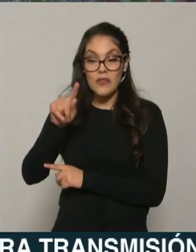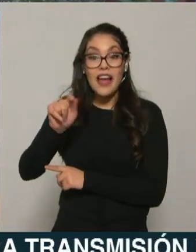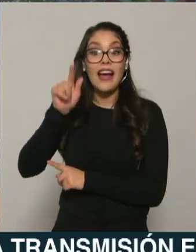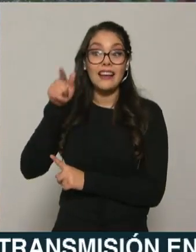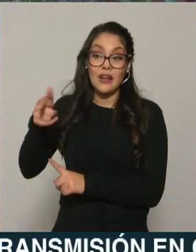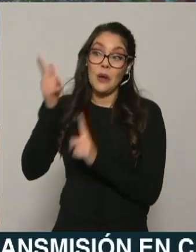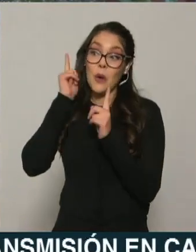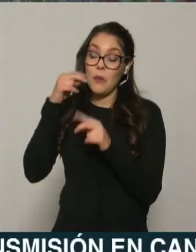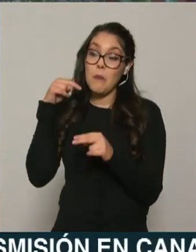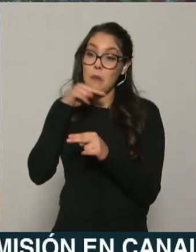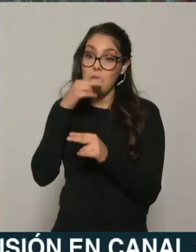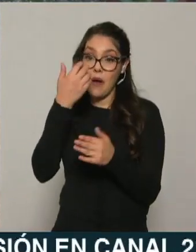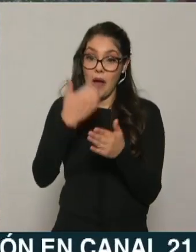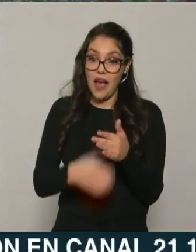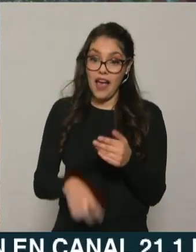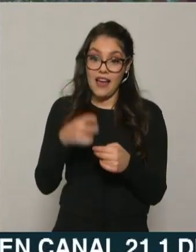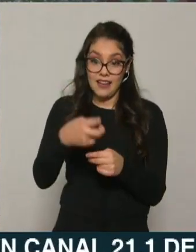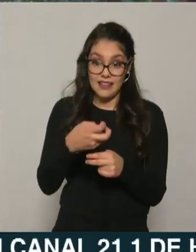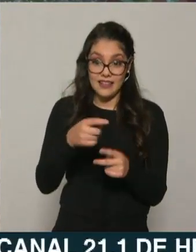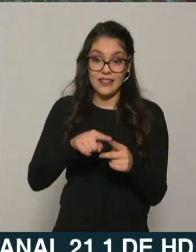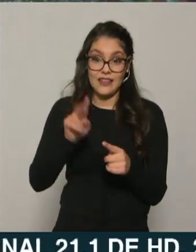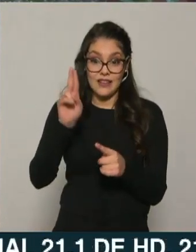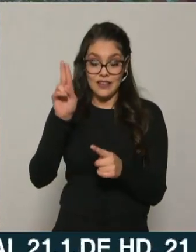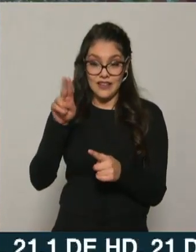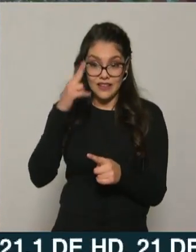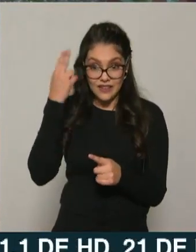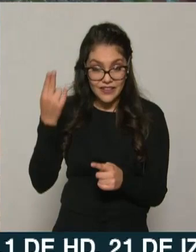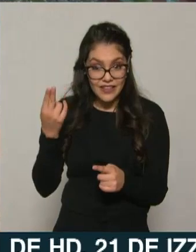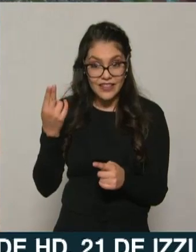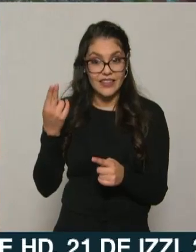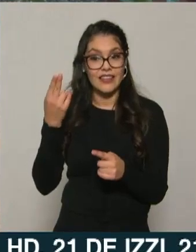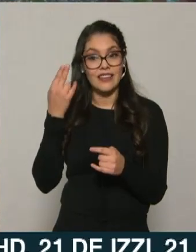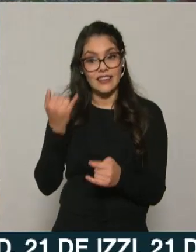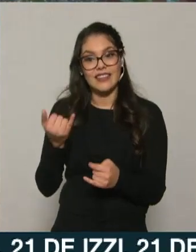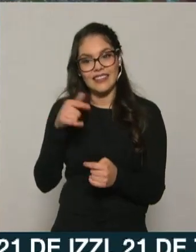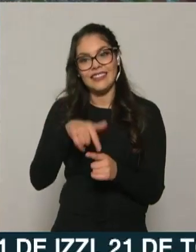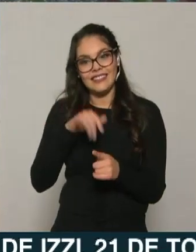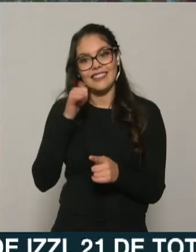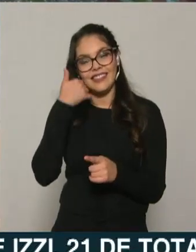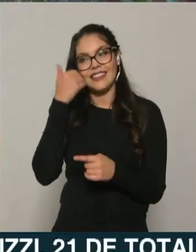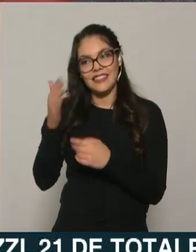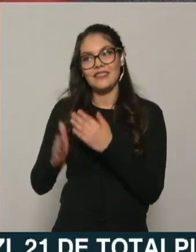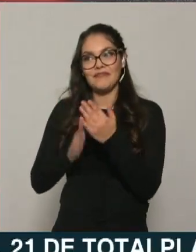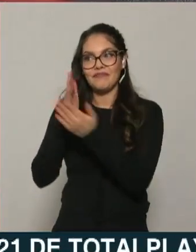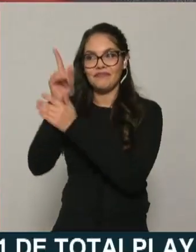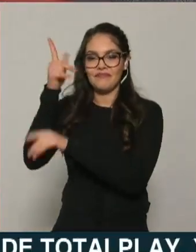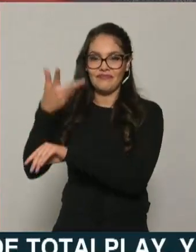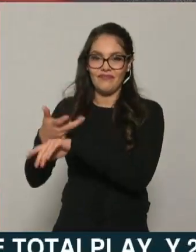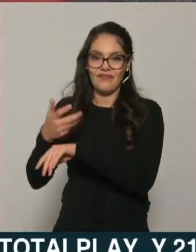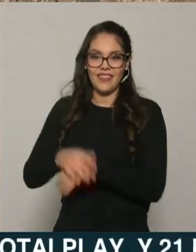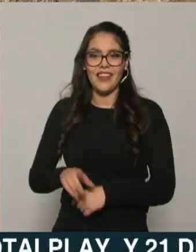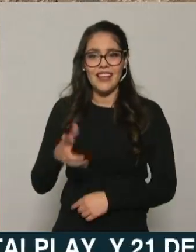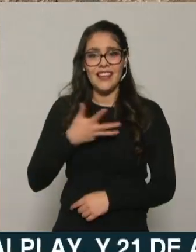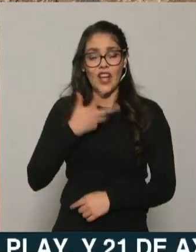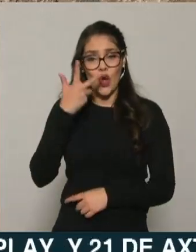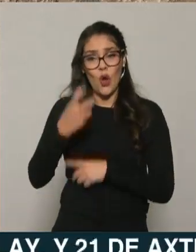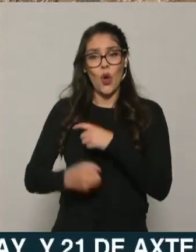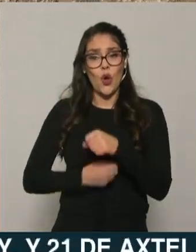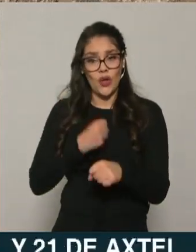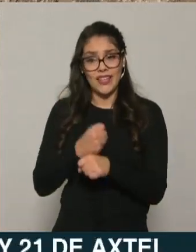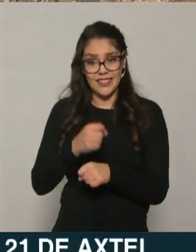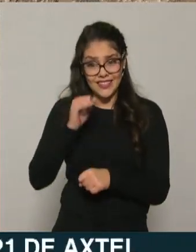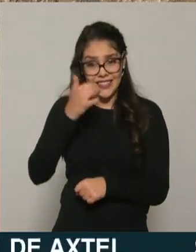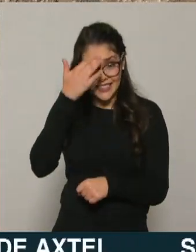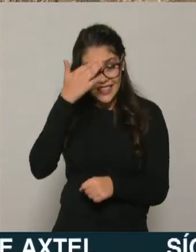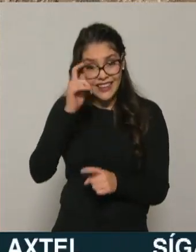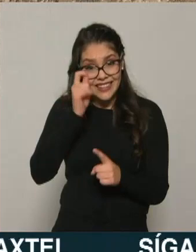que ella acabe la carrera, ¿no? Pero sí quiere estar ahí. Oye, es una pequeñita de 8 años. sabe realmente